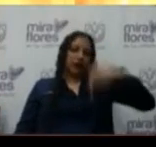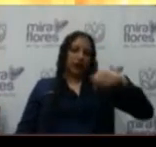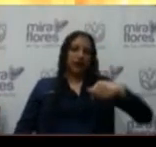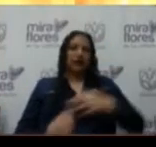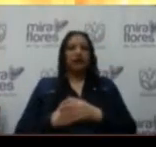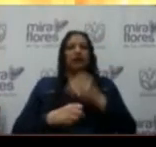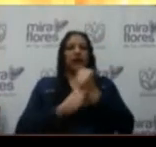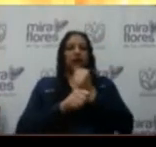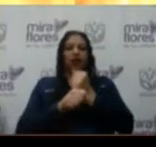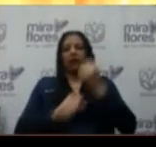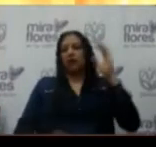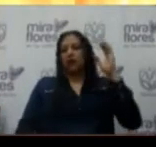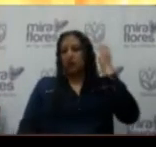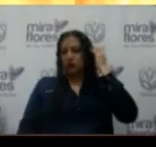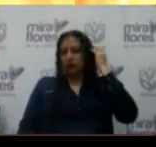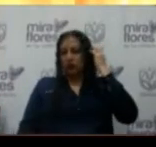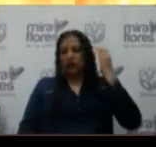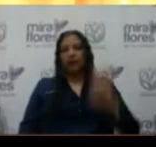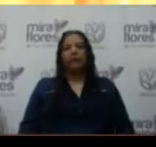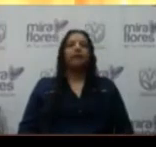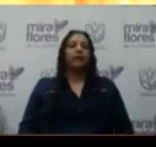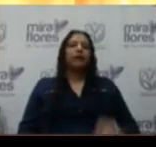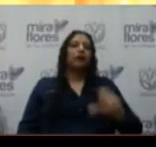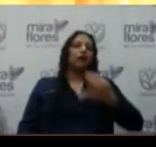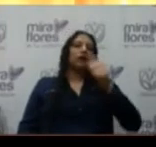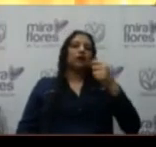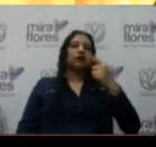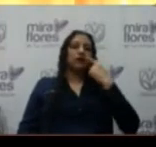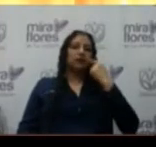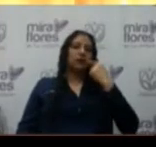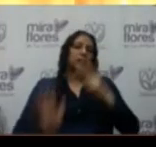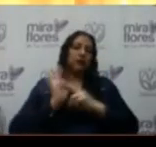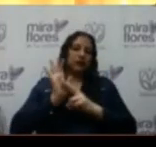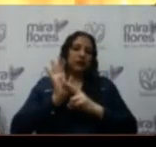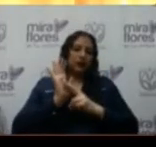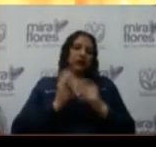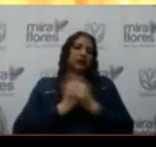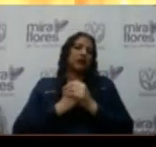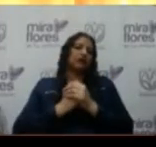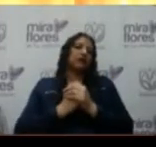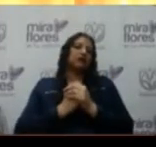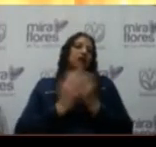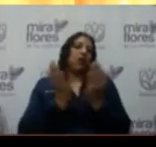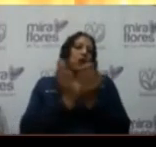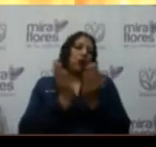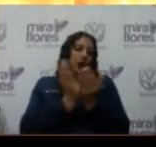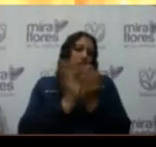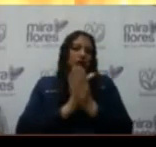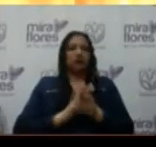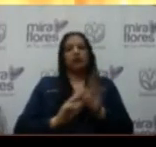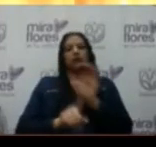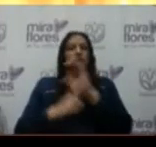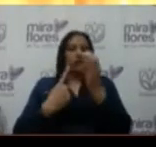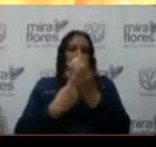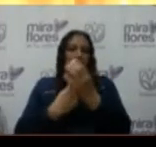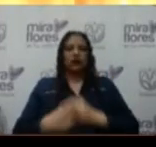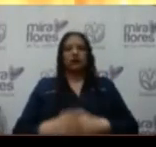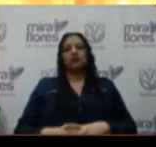Miraflores, señores representantes de instituciones educativas, culturales, políticas, cívicas y